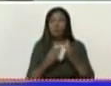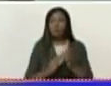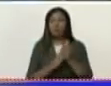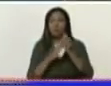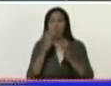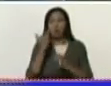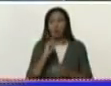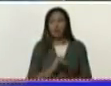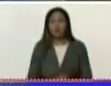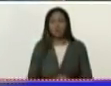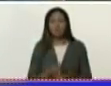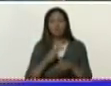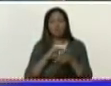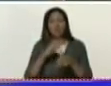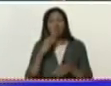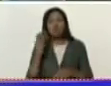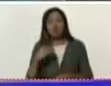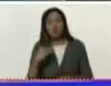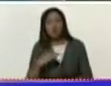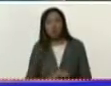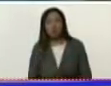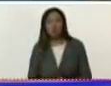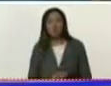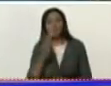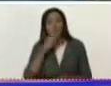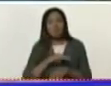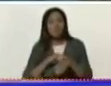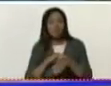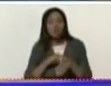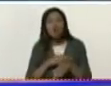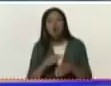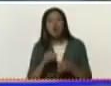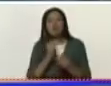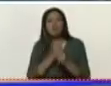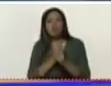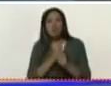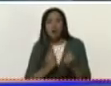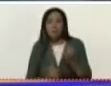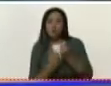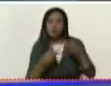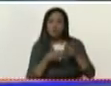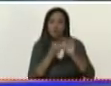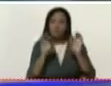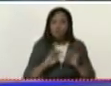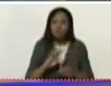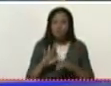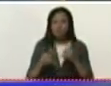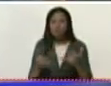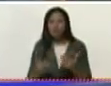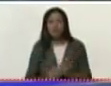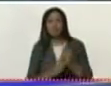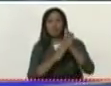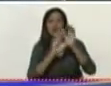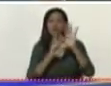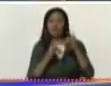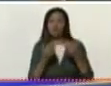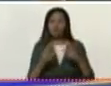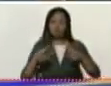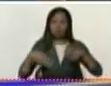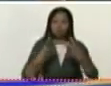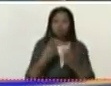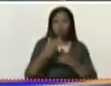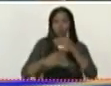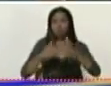ahí, ministro de la Juventud, ministro del Trabajo, meterse a fondo, apoyar el liderazgo que está siendo